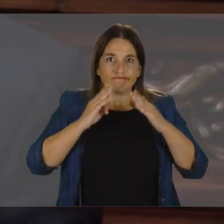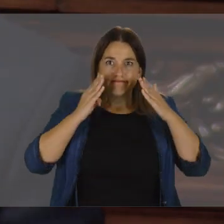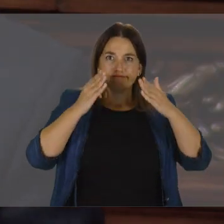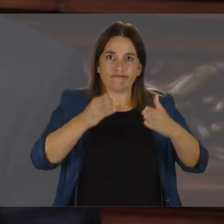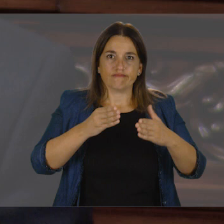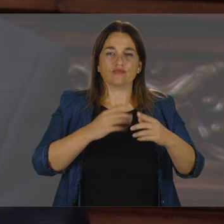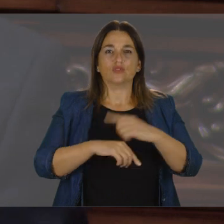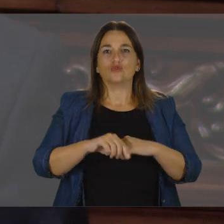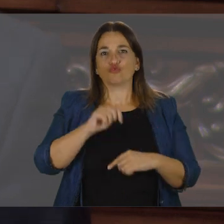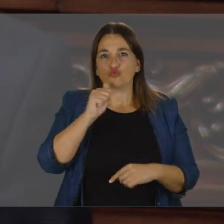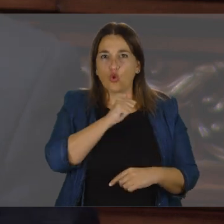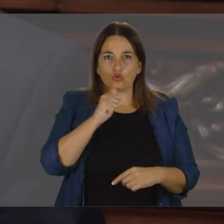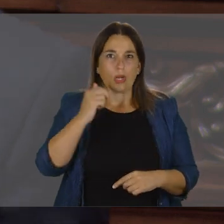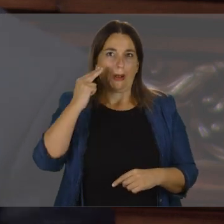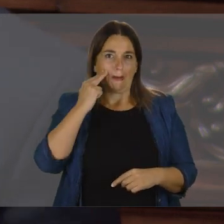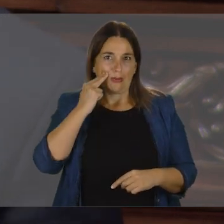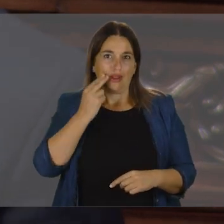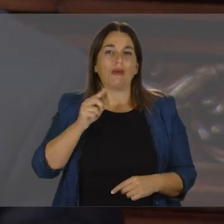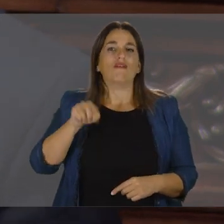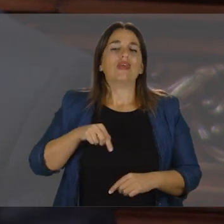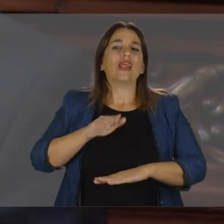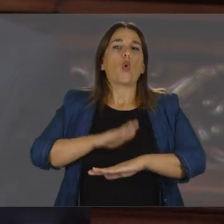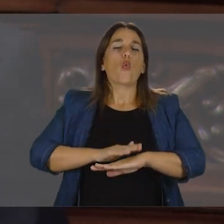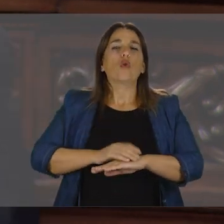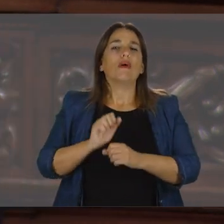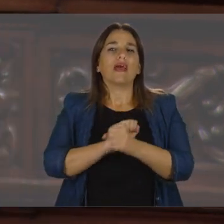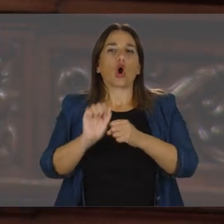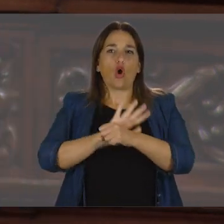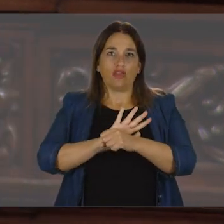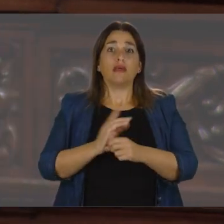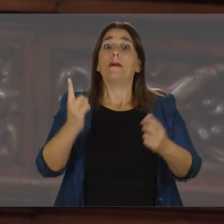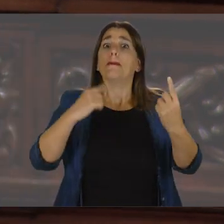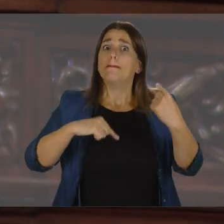problemas generados por la emergencia sanitaria,